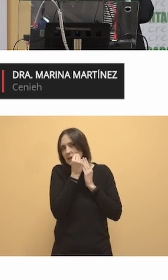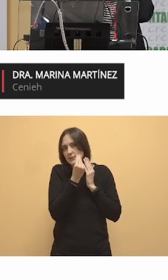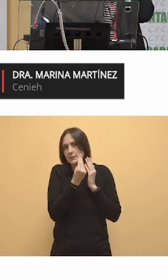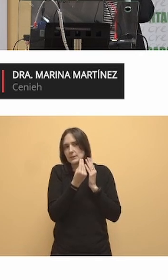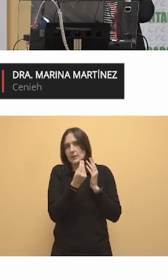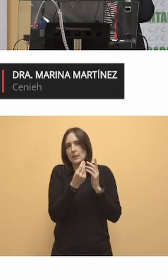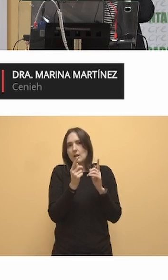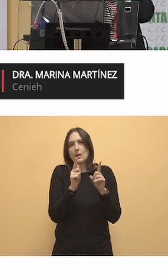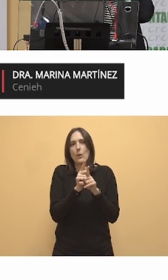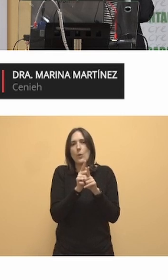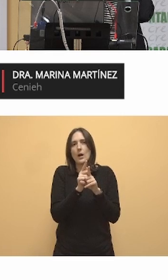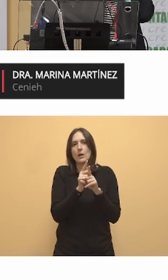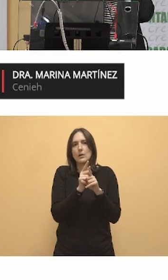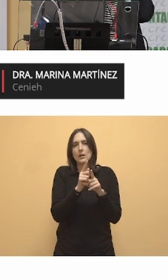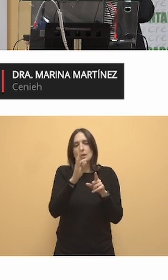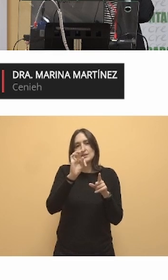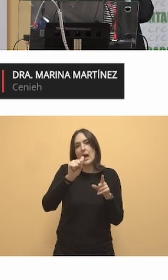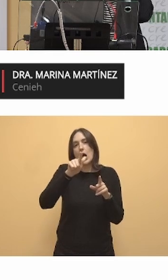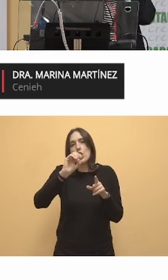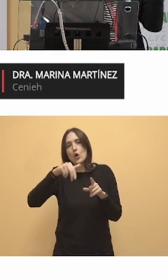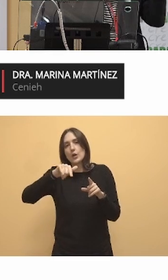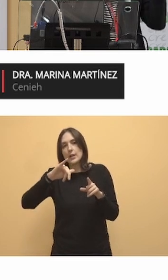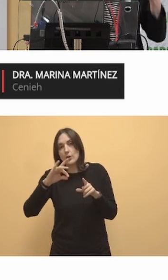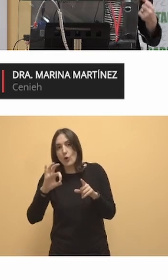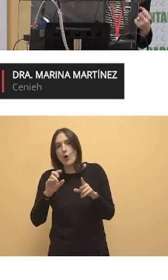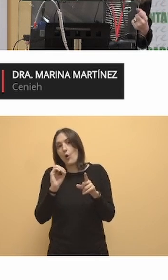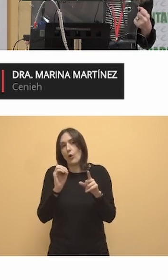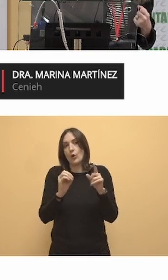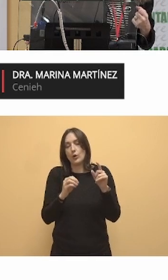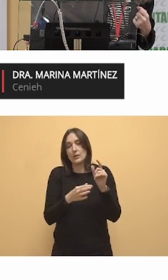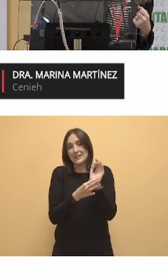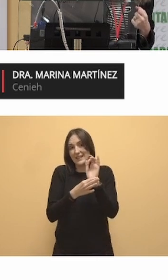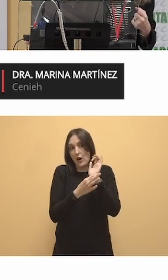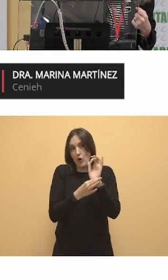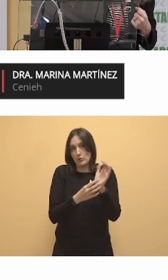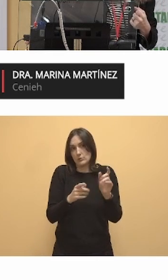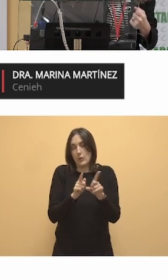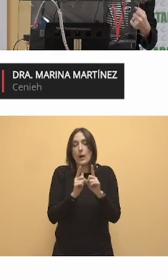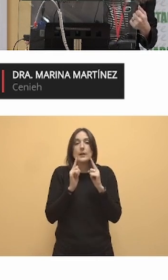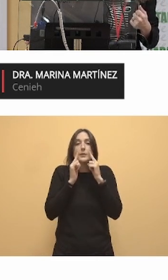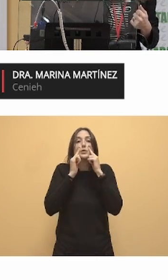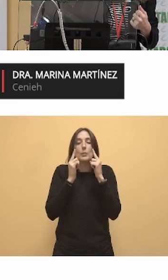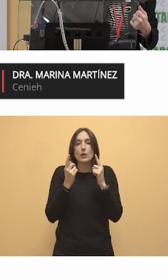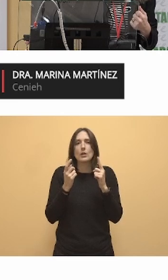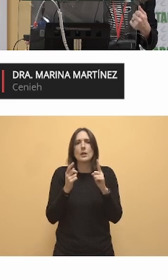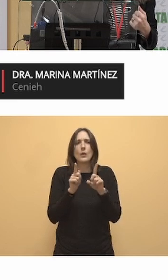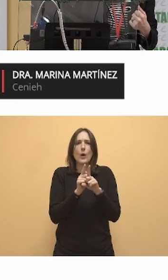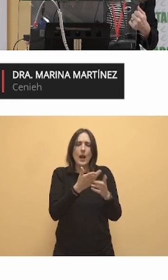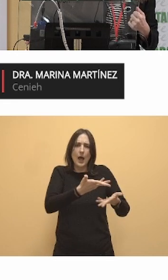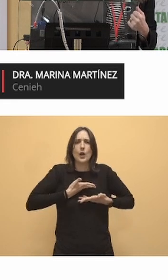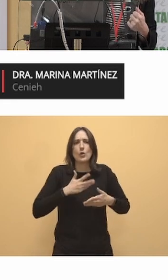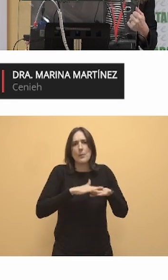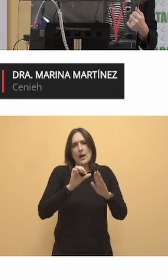añadiría un talónido o un talón, si fuesen en los premolares superiores, que permitiría